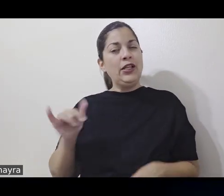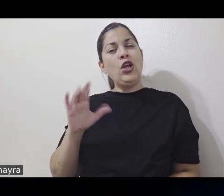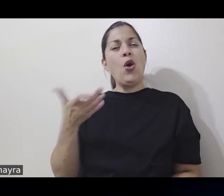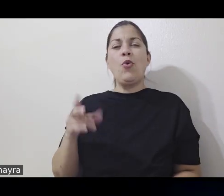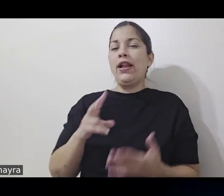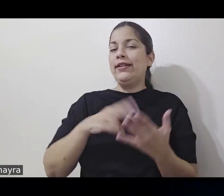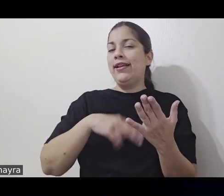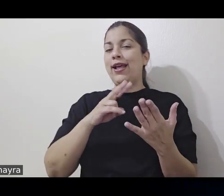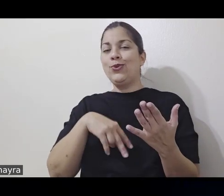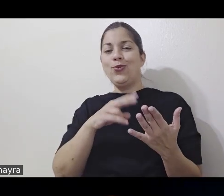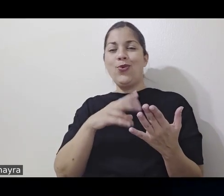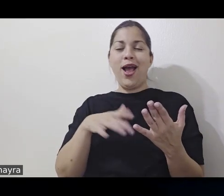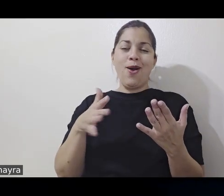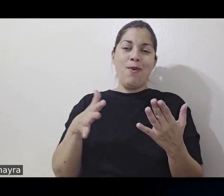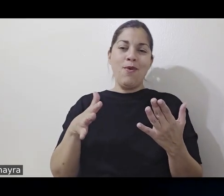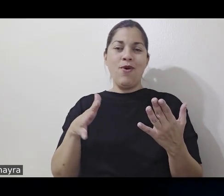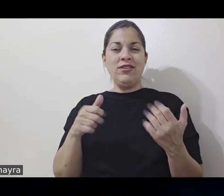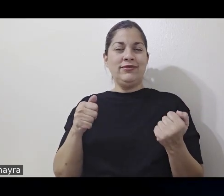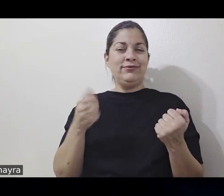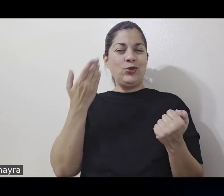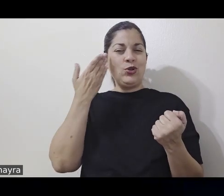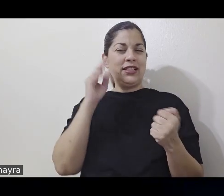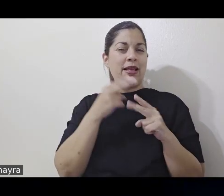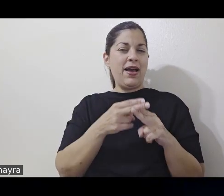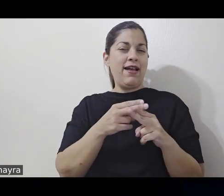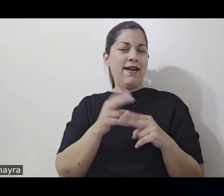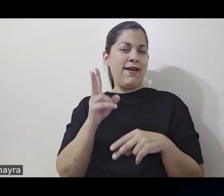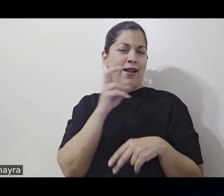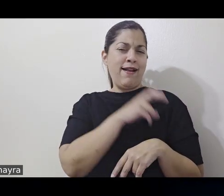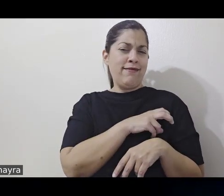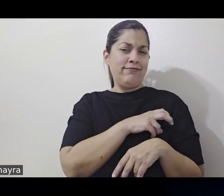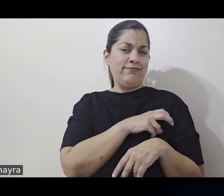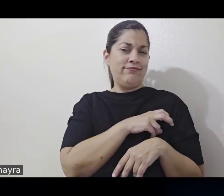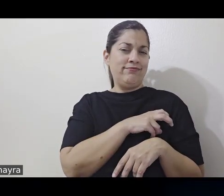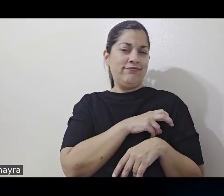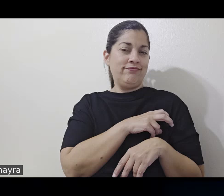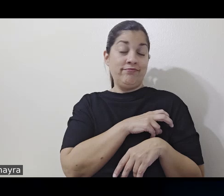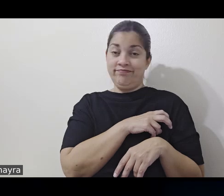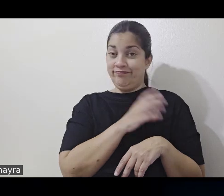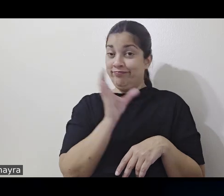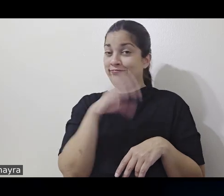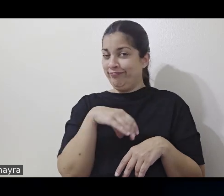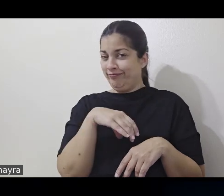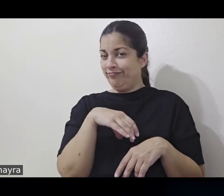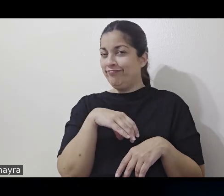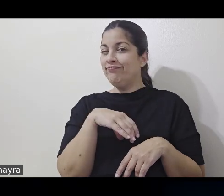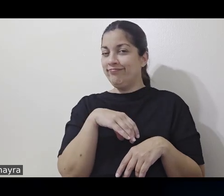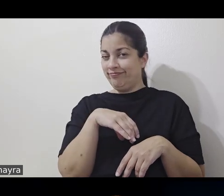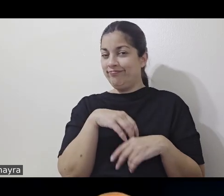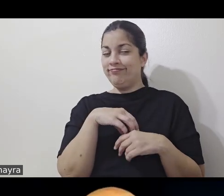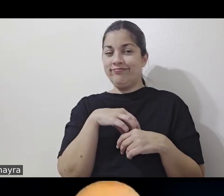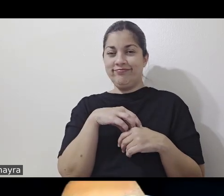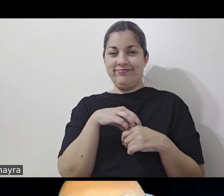una literatura como que, no sé si llamarla rara, no sé si llamarla extraña.